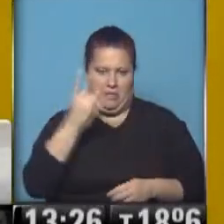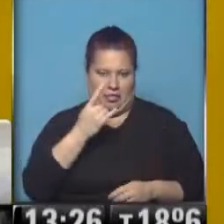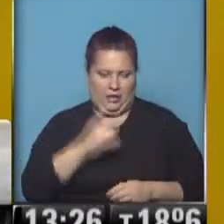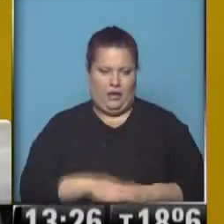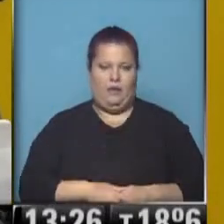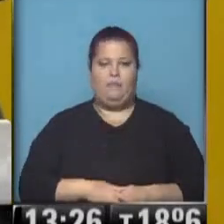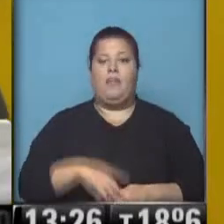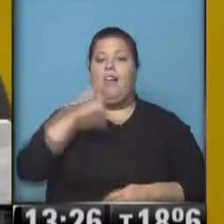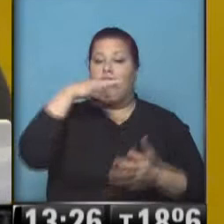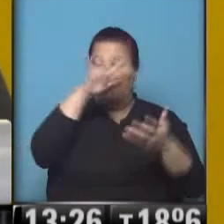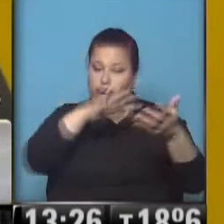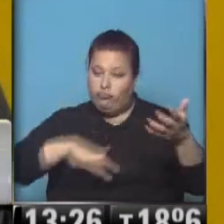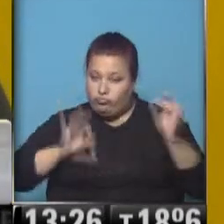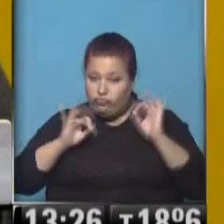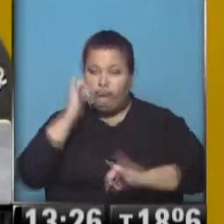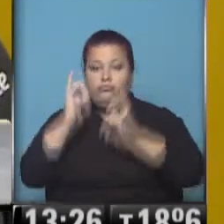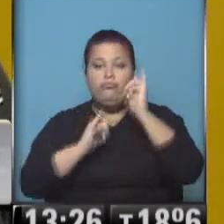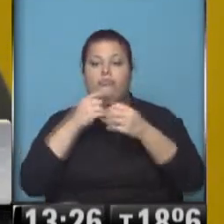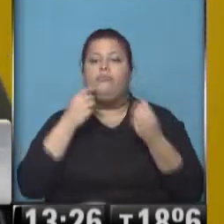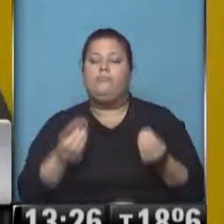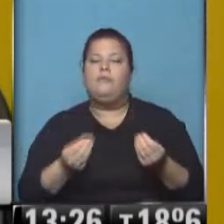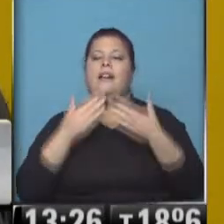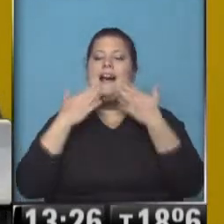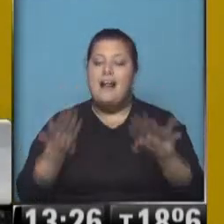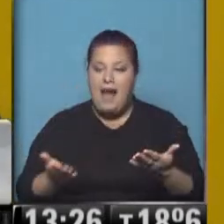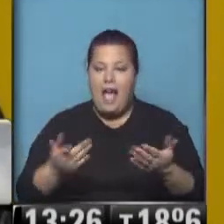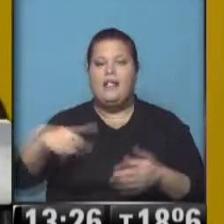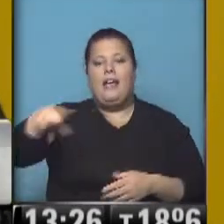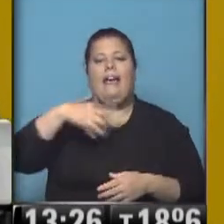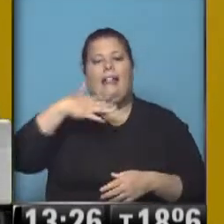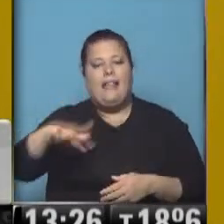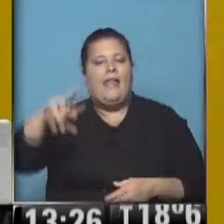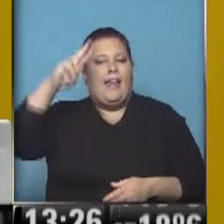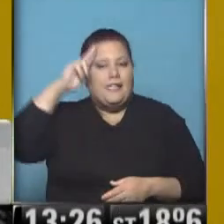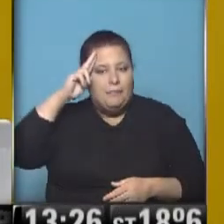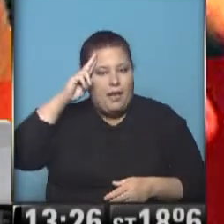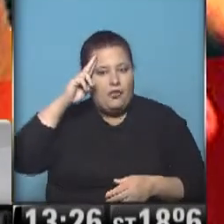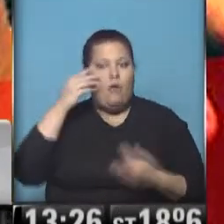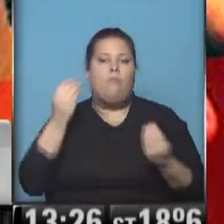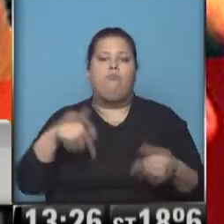Y finalizan el comunicado agradeciendo la comprensión y el respeto